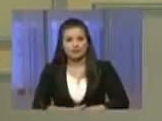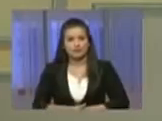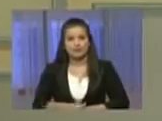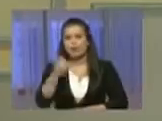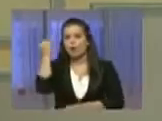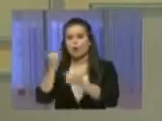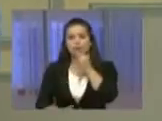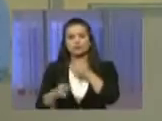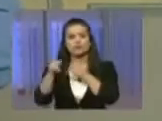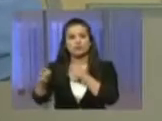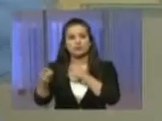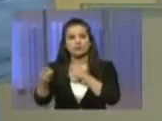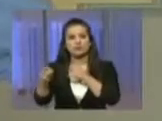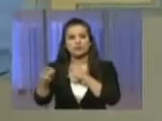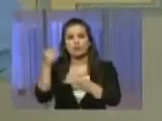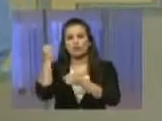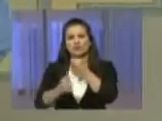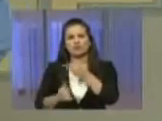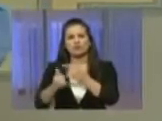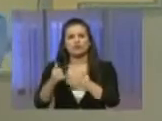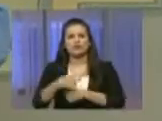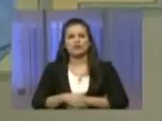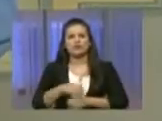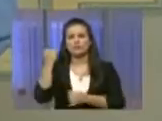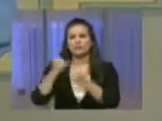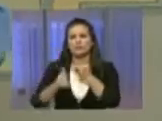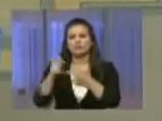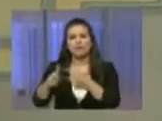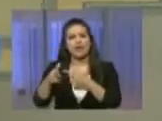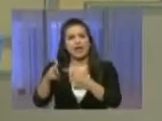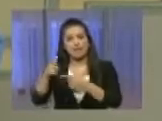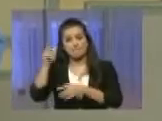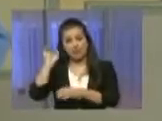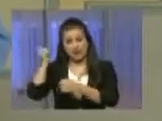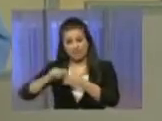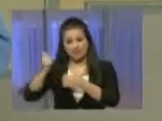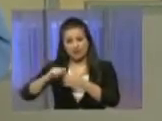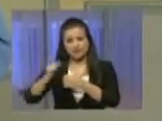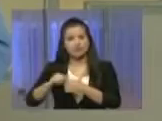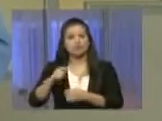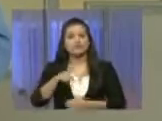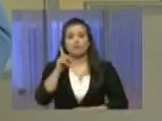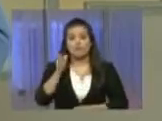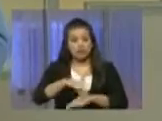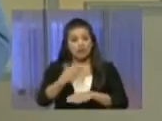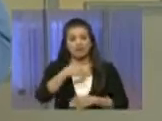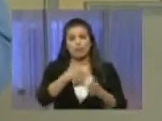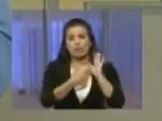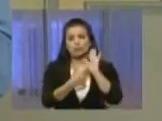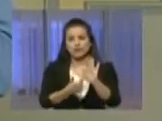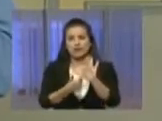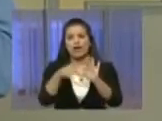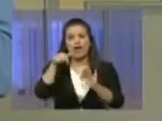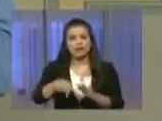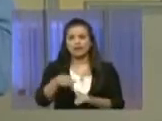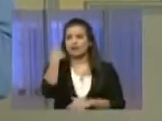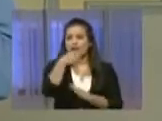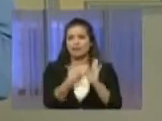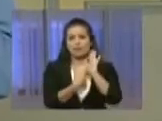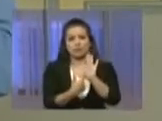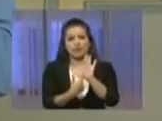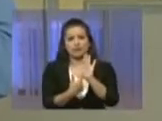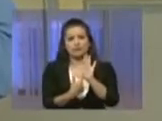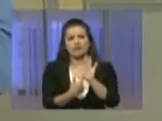a maracay ahorita porque estamos mostrando en este programa especial Bueno estamos mostrando la cara